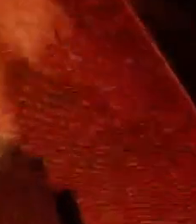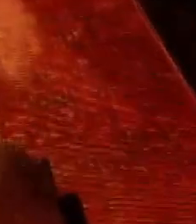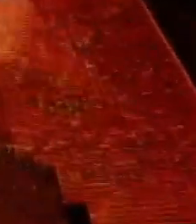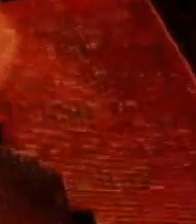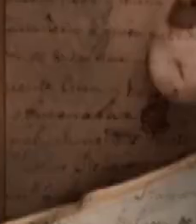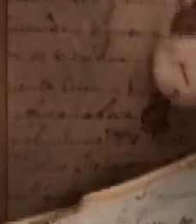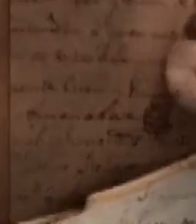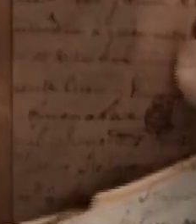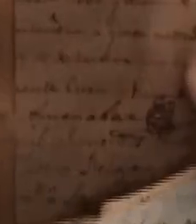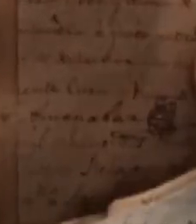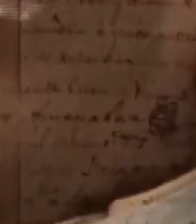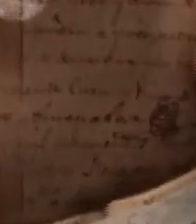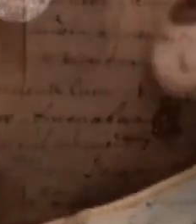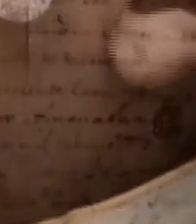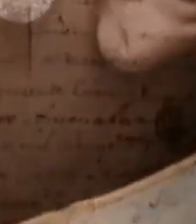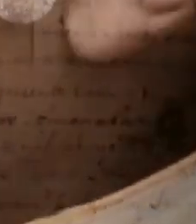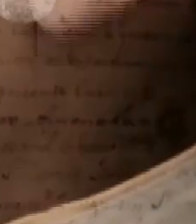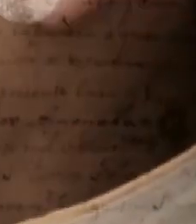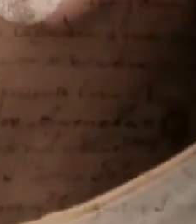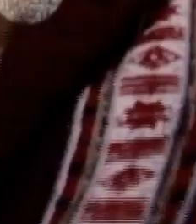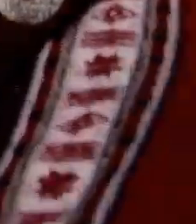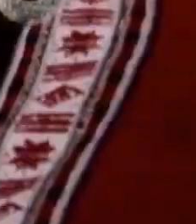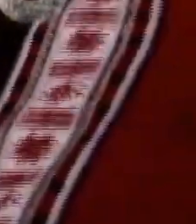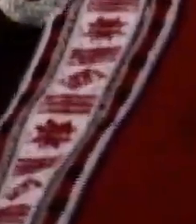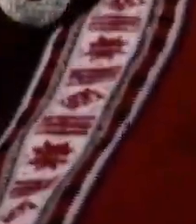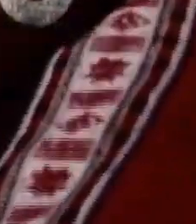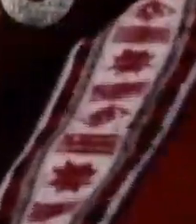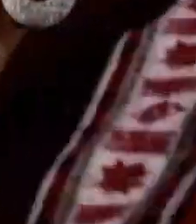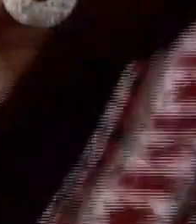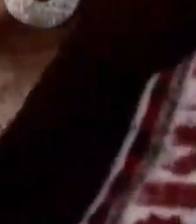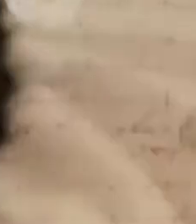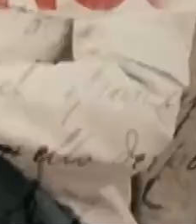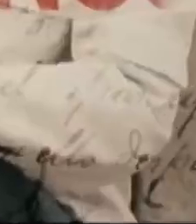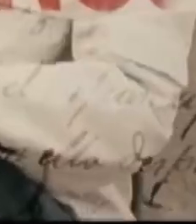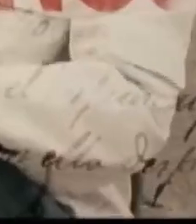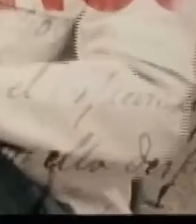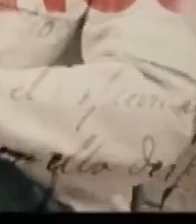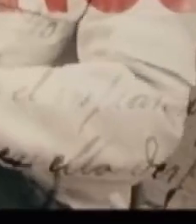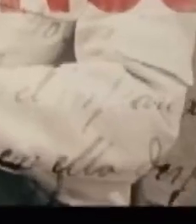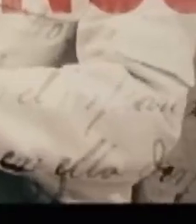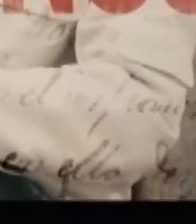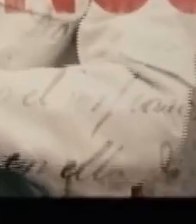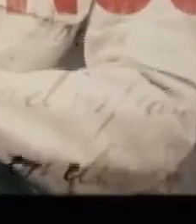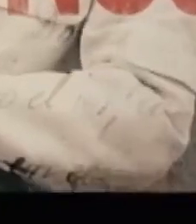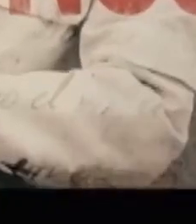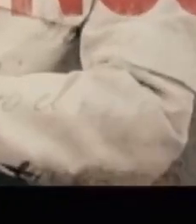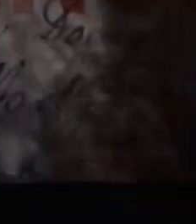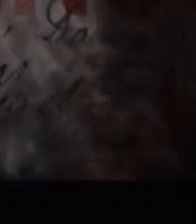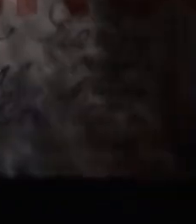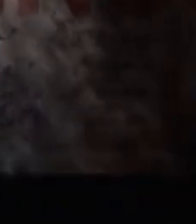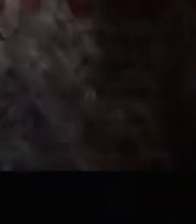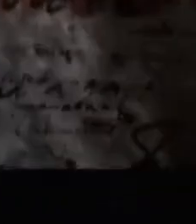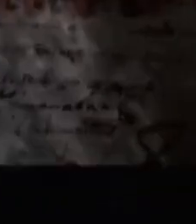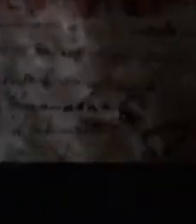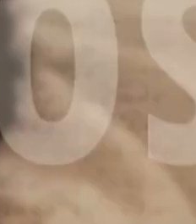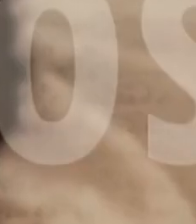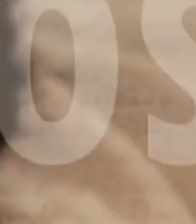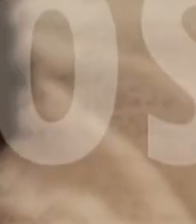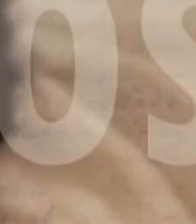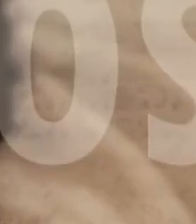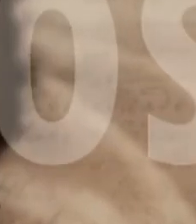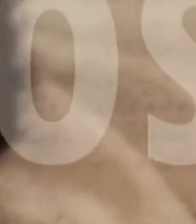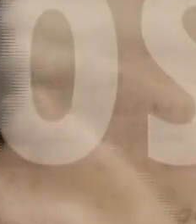trascendencia de la cultura afrocaribeña en Costa Rica, Brasil y Argentina. Los jueves a las 10 de la noche y